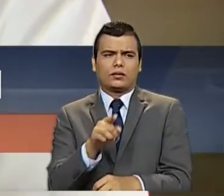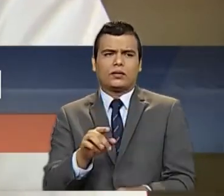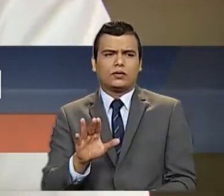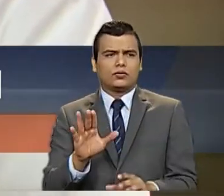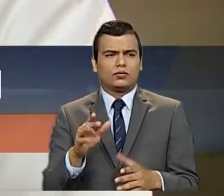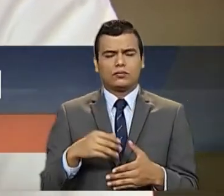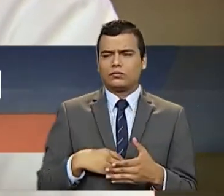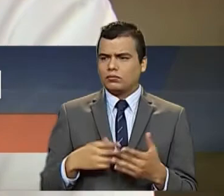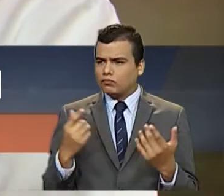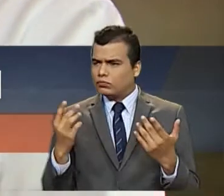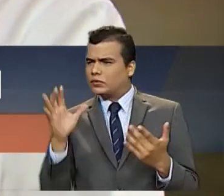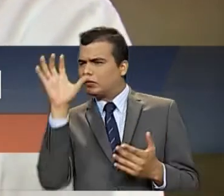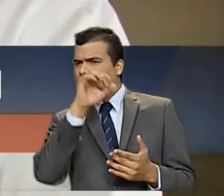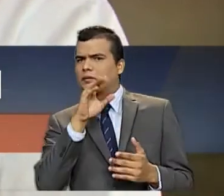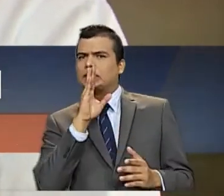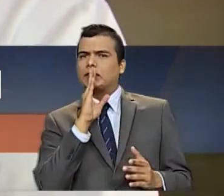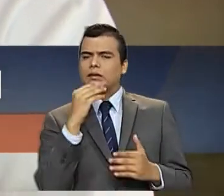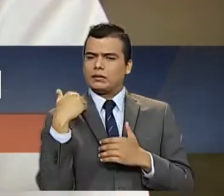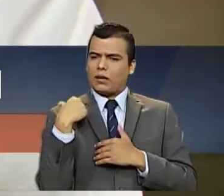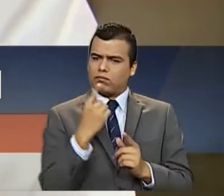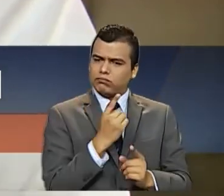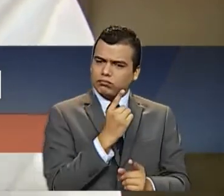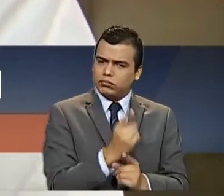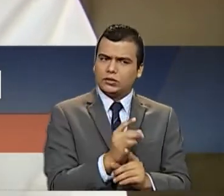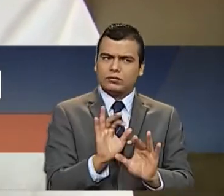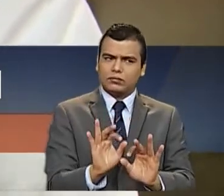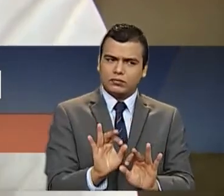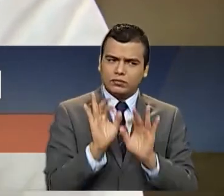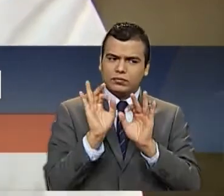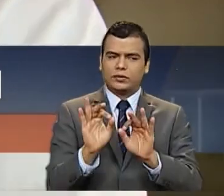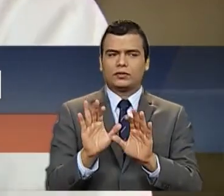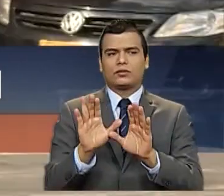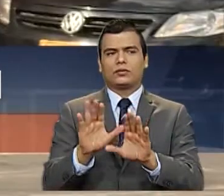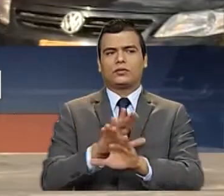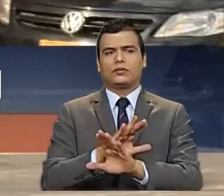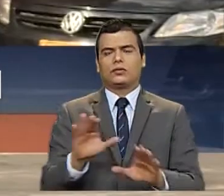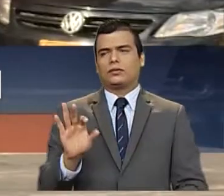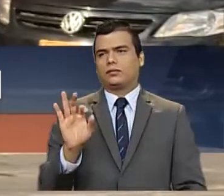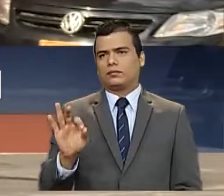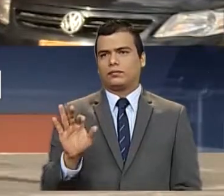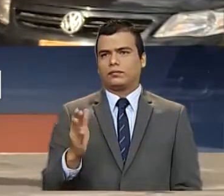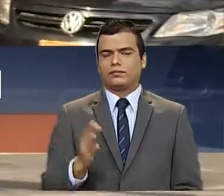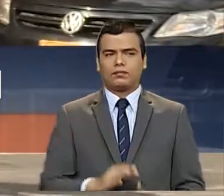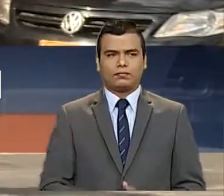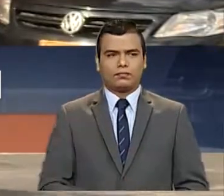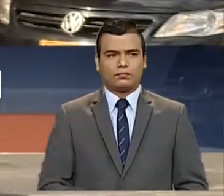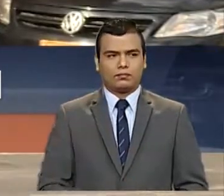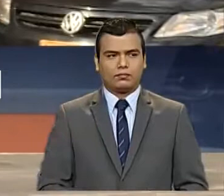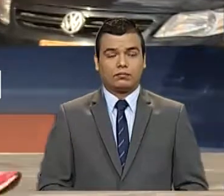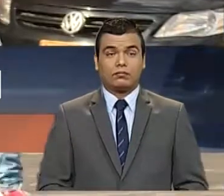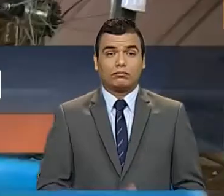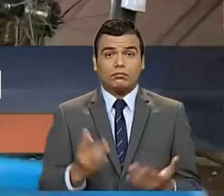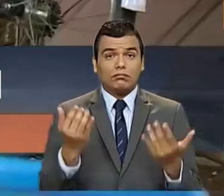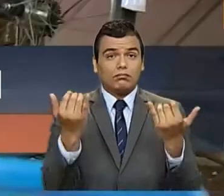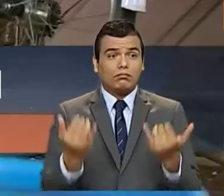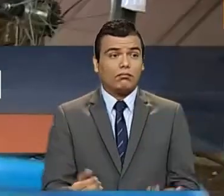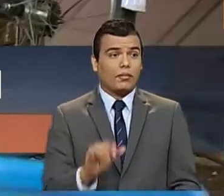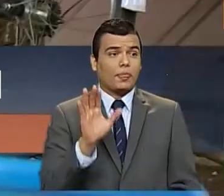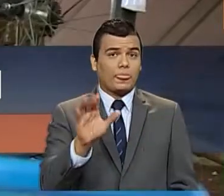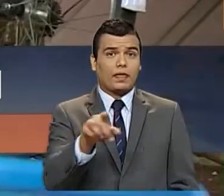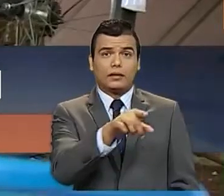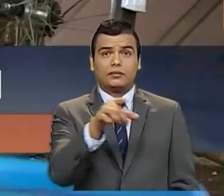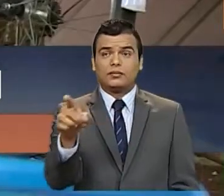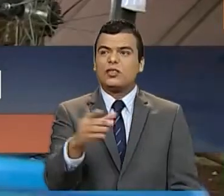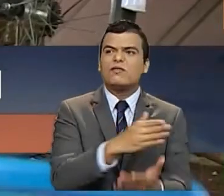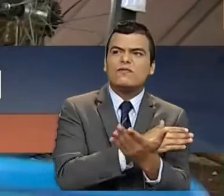y cumple con las responsabilidades que le da la administración va a seguir allí. Aunque no se contempla por ahora los